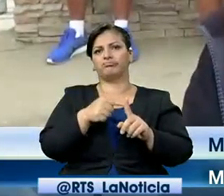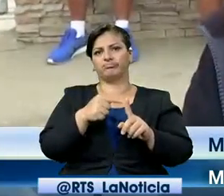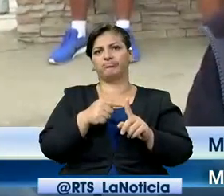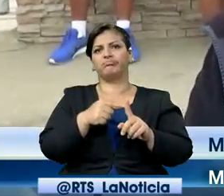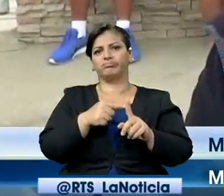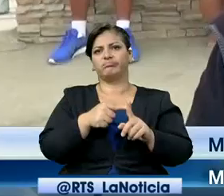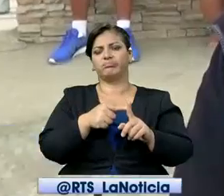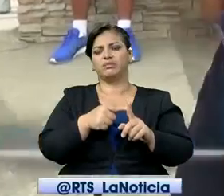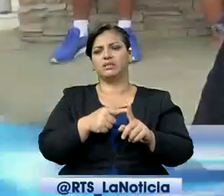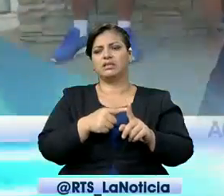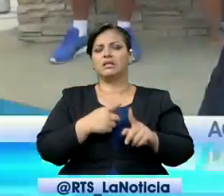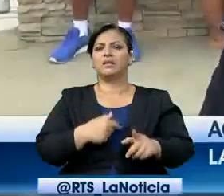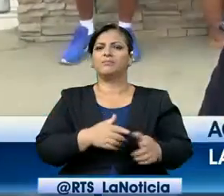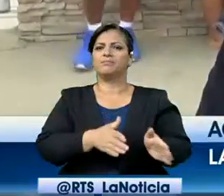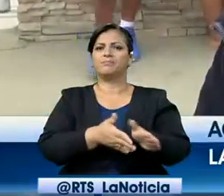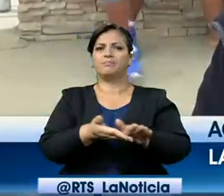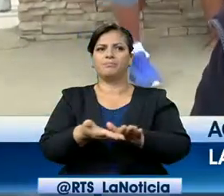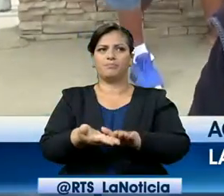Entonces eso